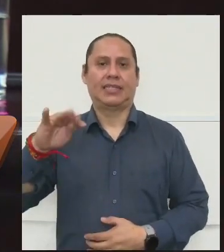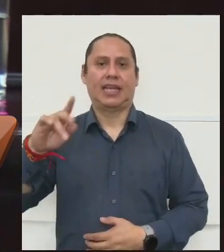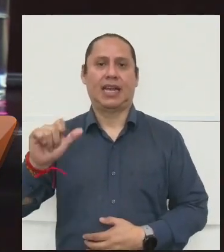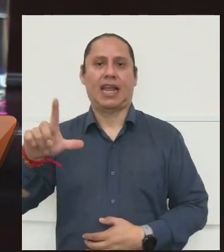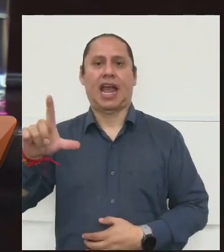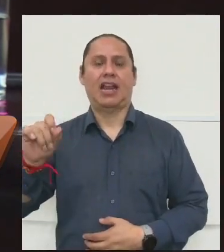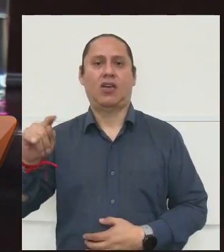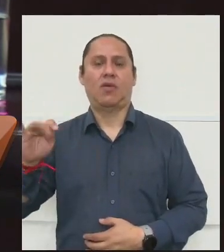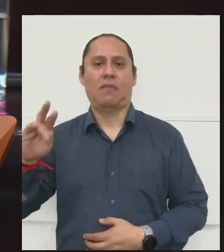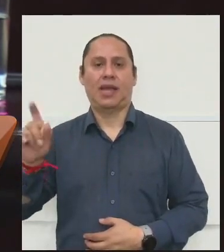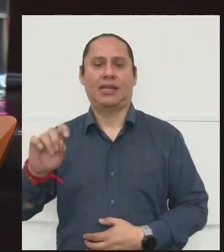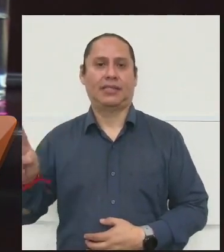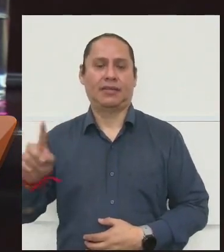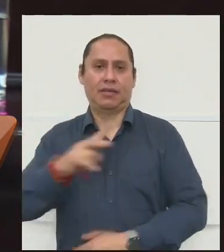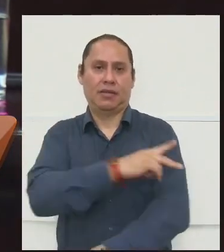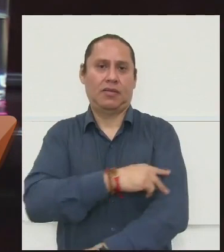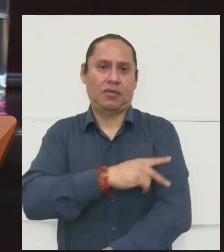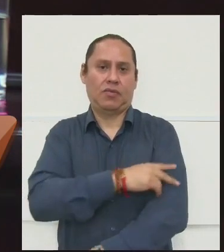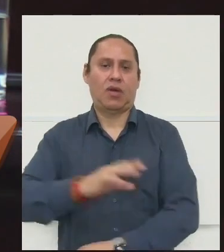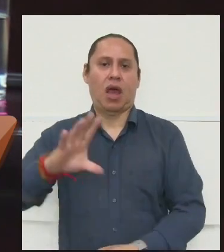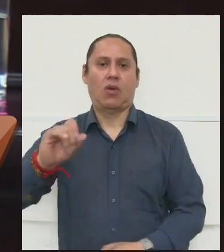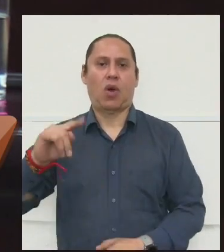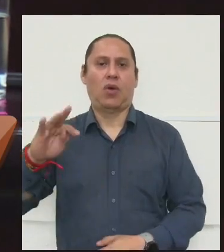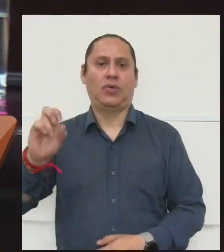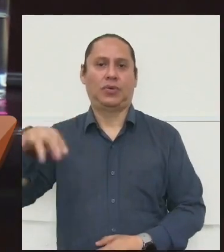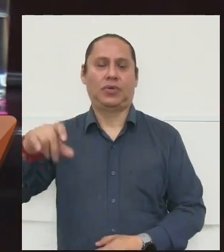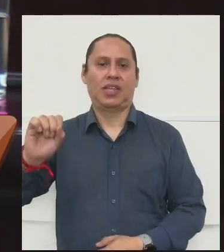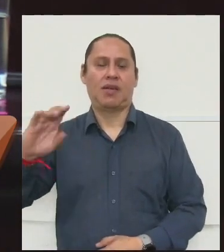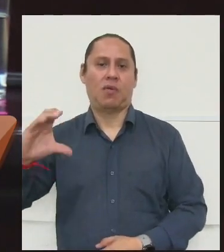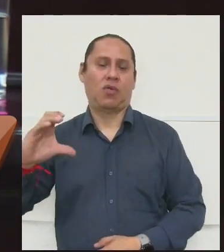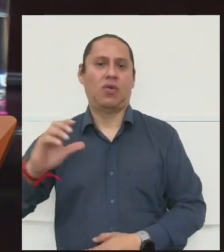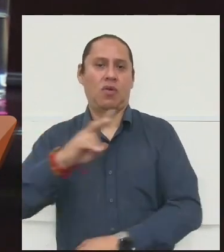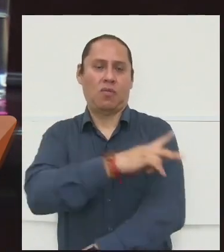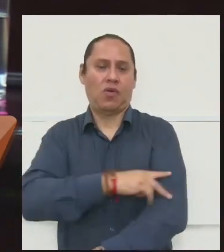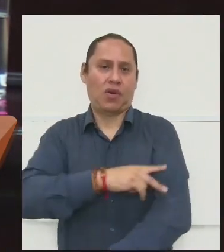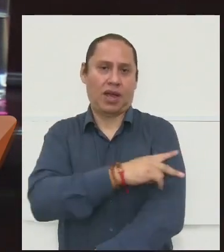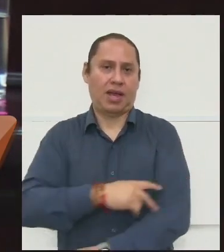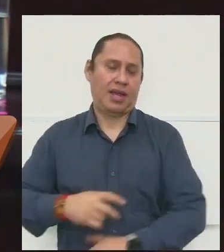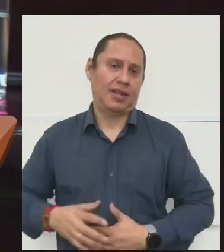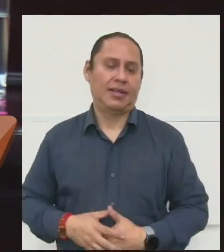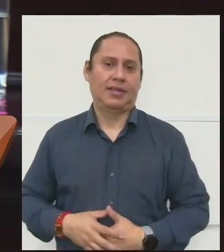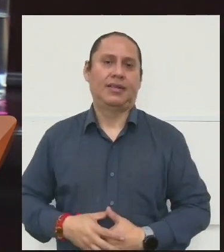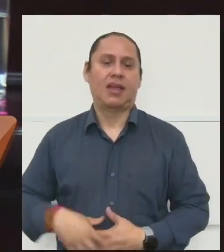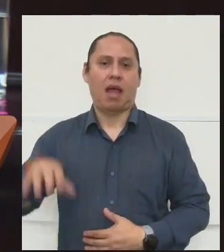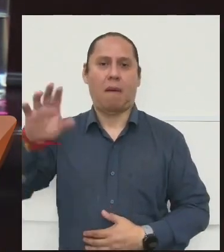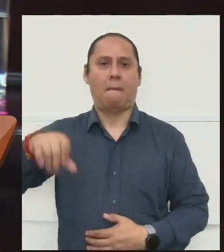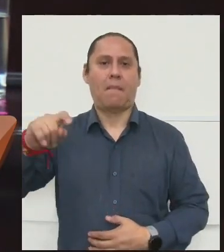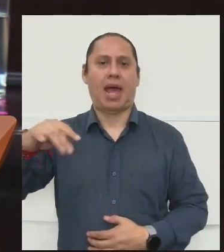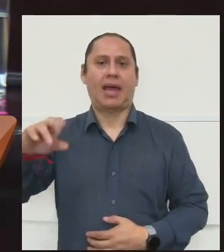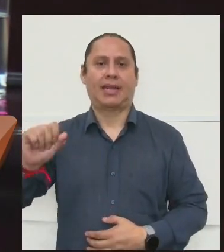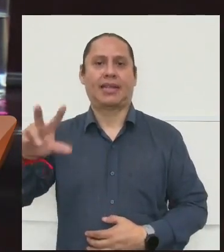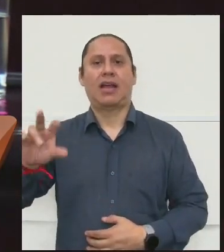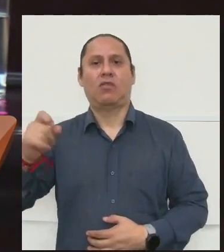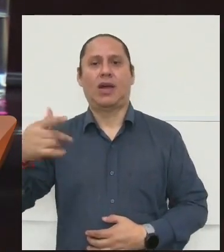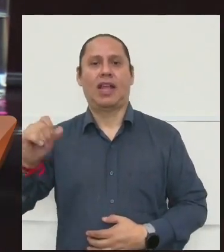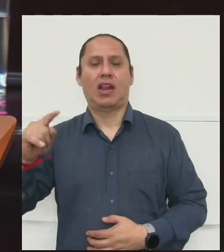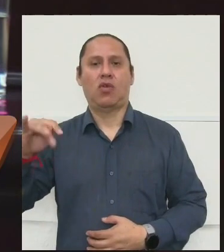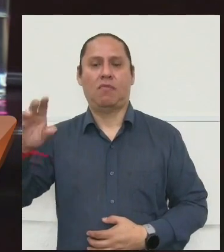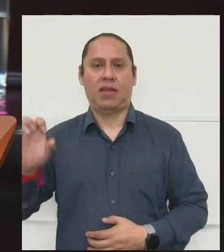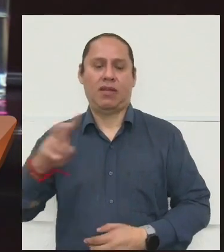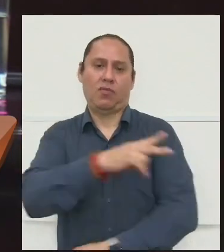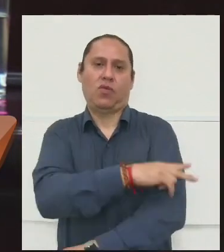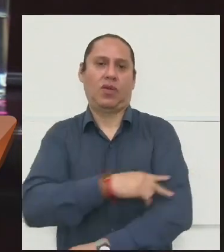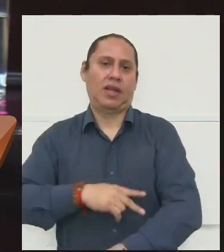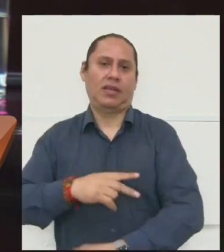diputada vocal diputado cuautemo Manuel Hernández Gómez vocal diputada Marta Guadalupe Martínez Ruiz